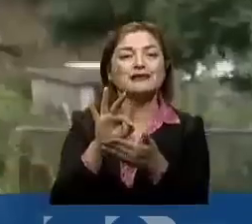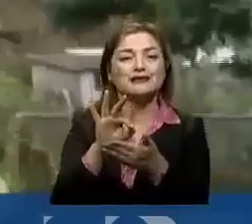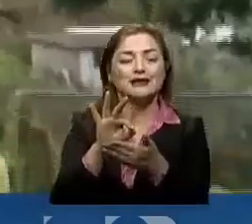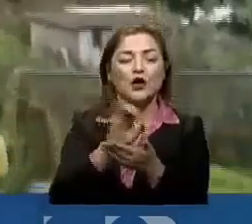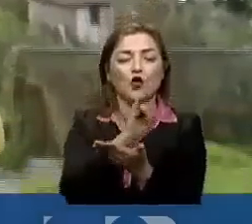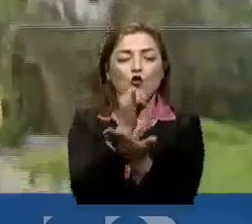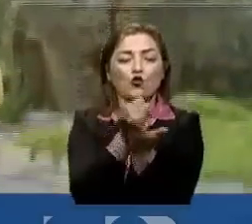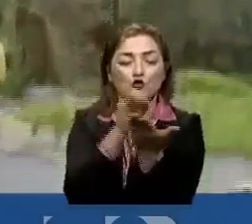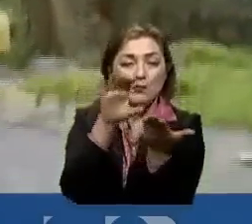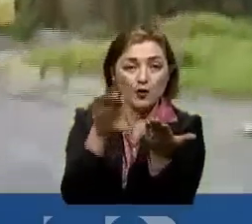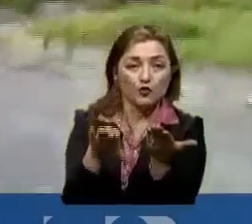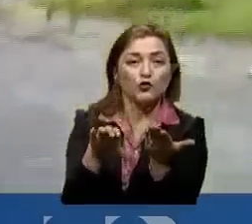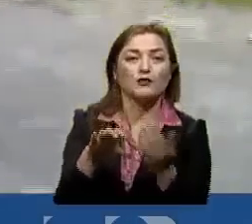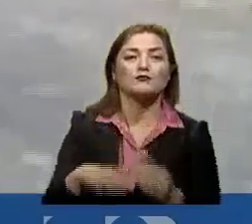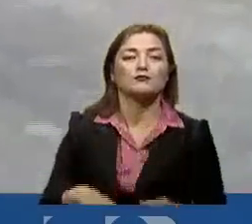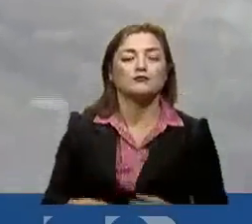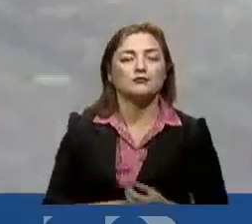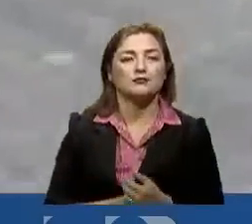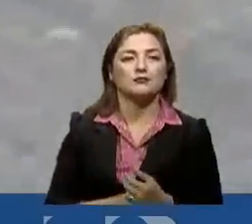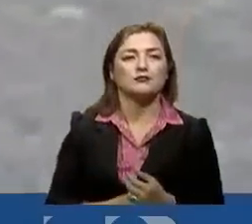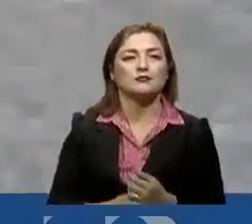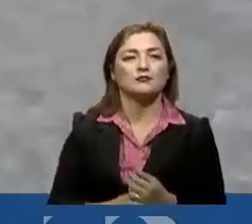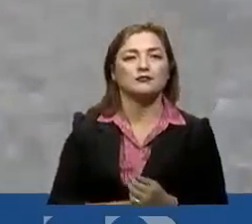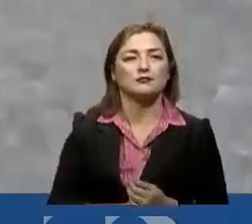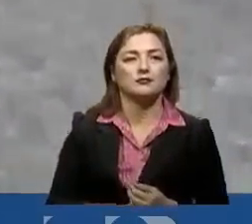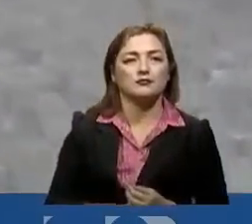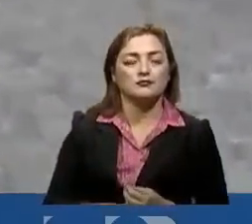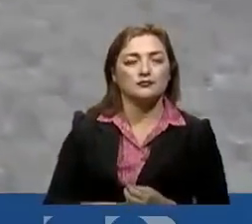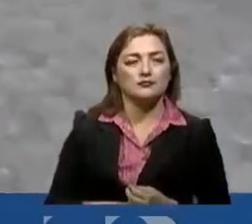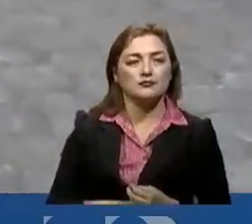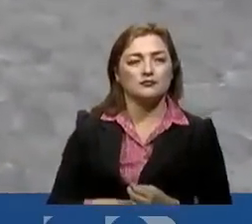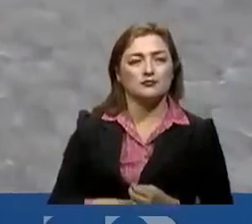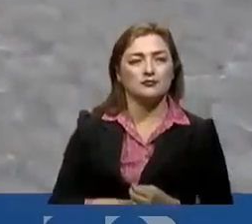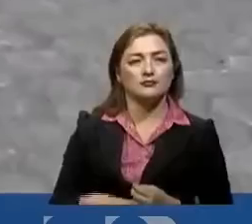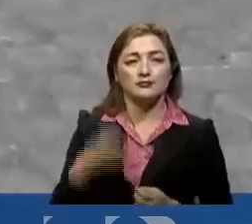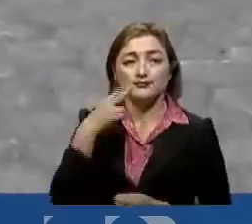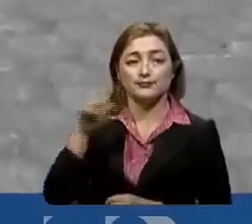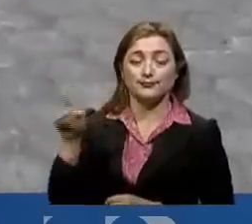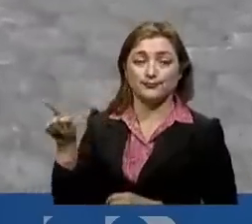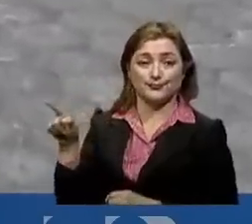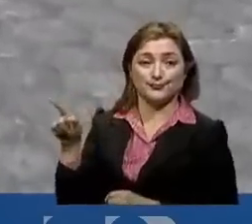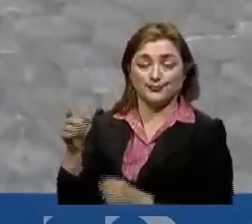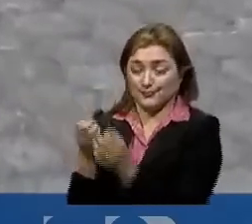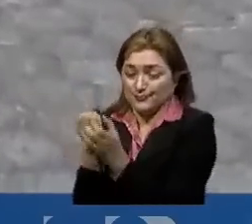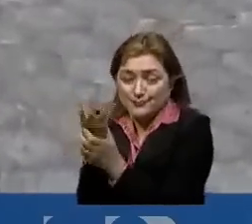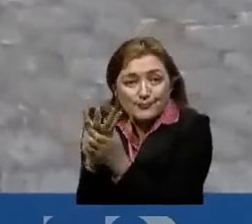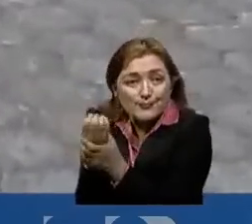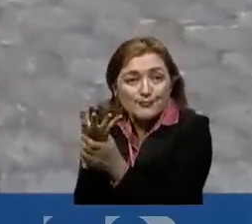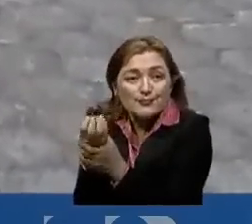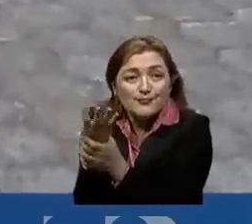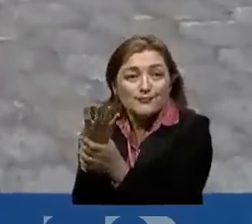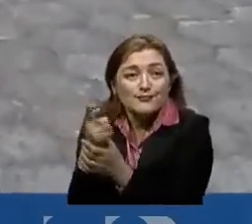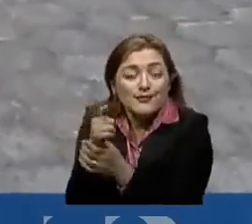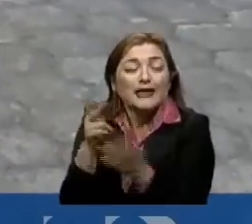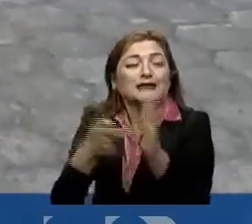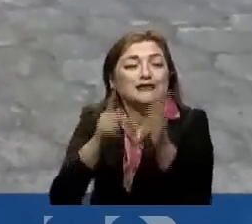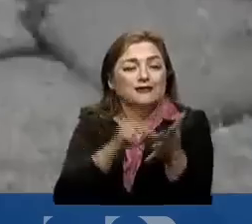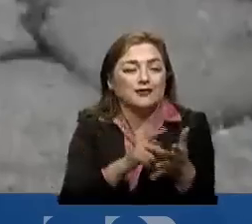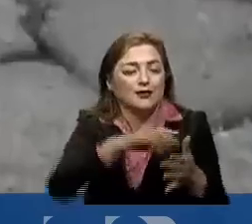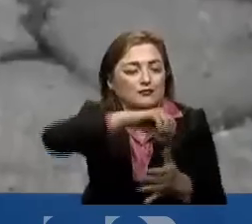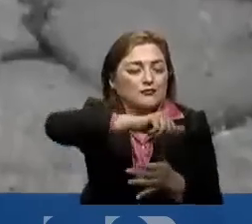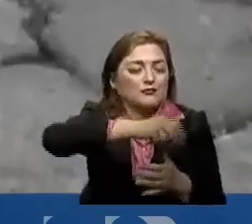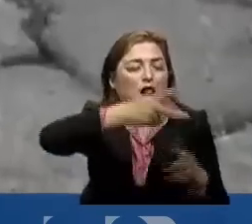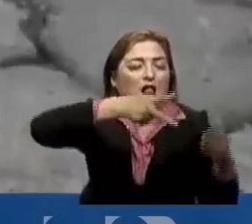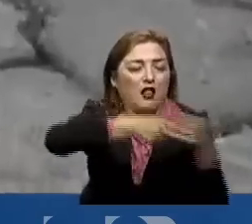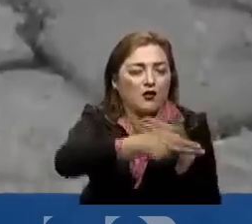cuánto tienen esta fuga? ¿Qué es lo que han hecho las autoridades? Porque vemos que el agua se está desperdiciando y eso también es lo que influye en el